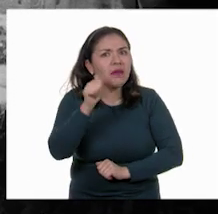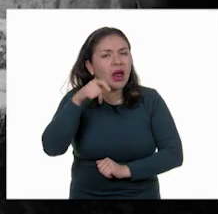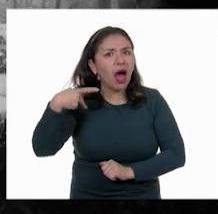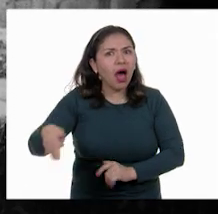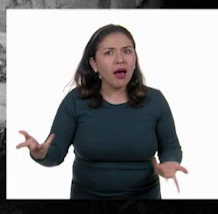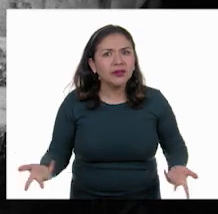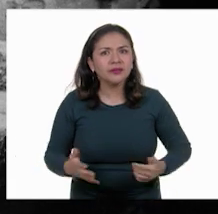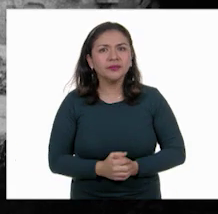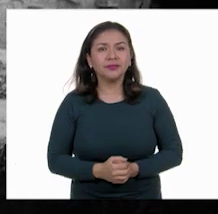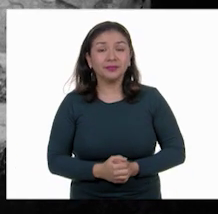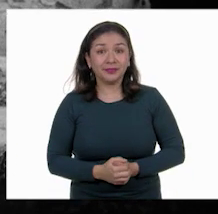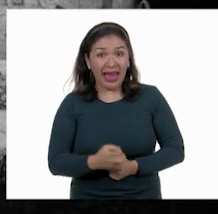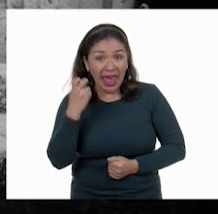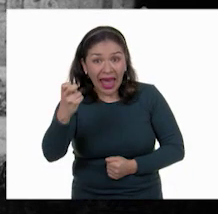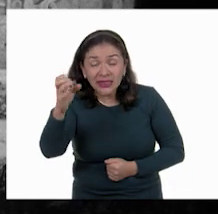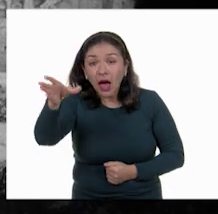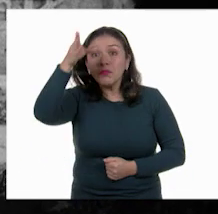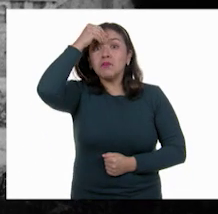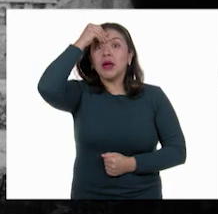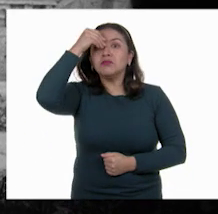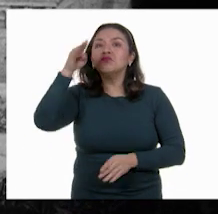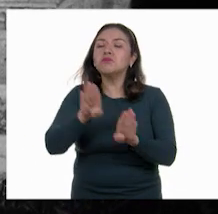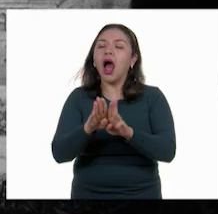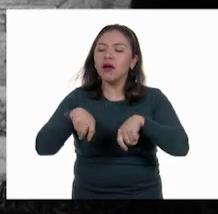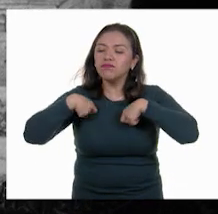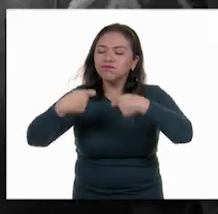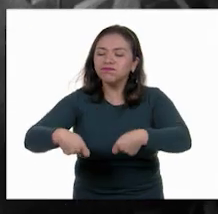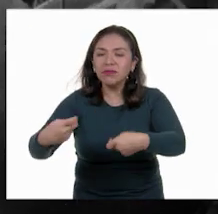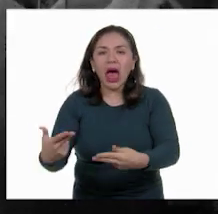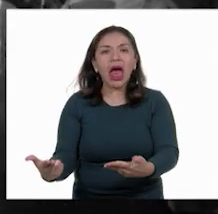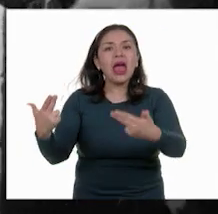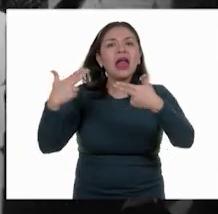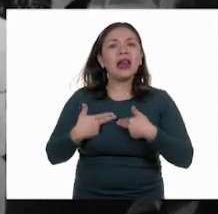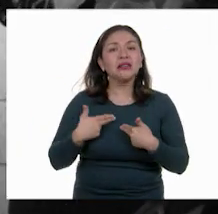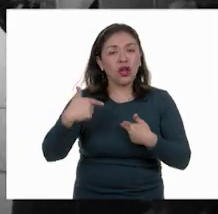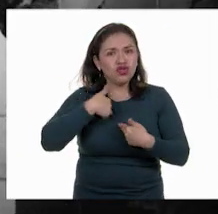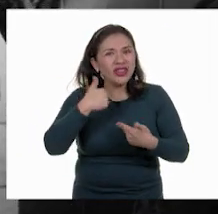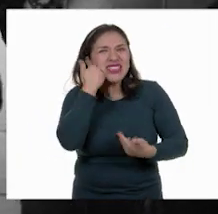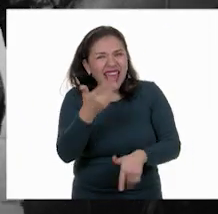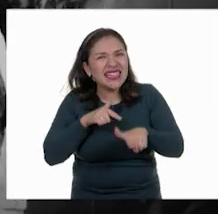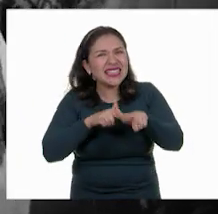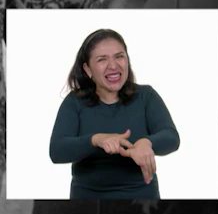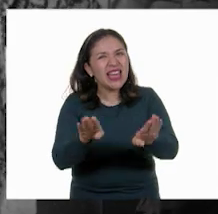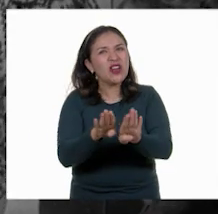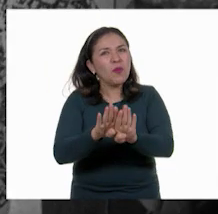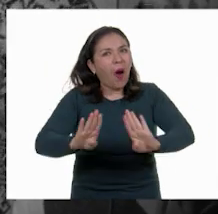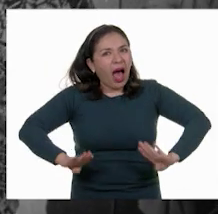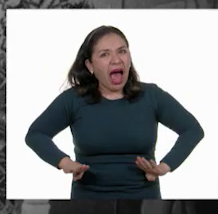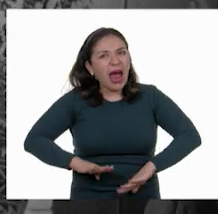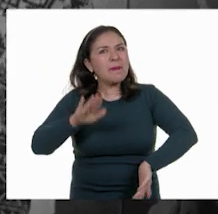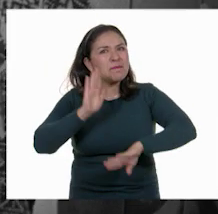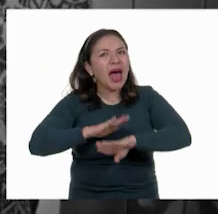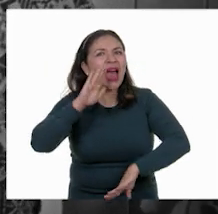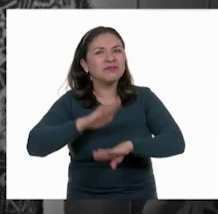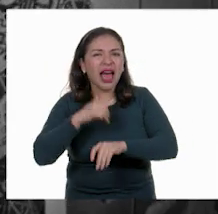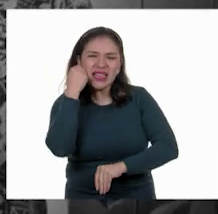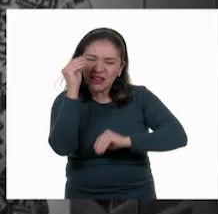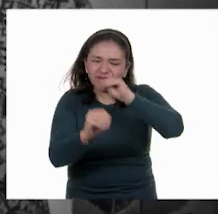país. Ese aprendizaje nos los dejó, entonces lo que tratamos de mantener a veces es la dinámica, aumentar en